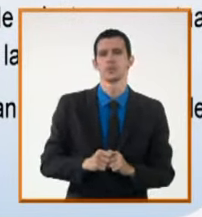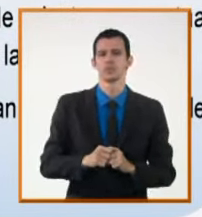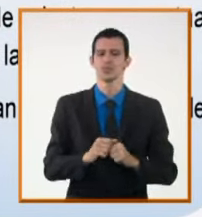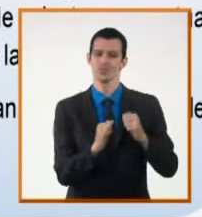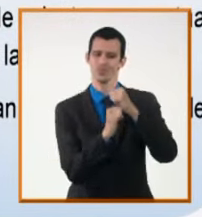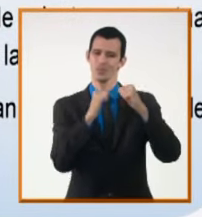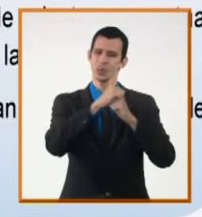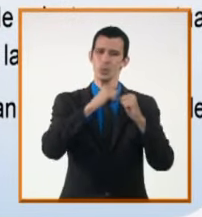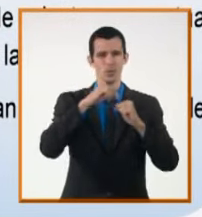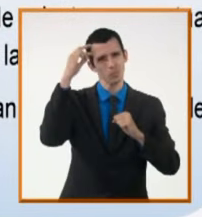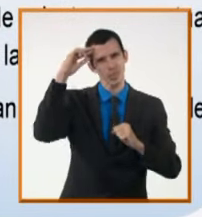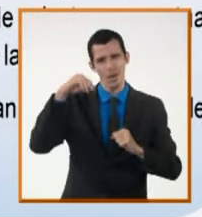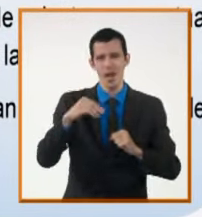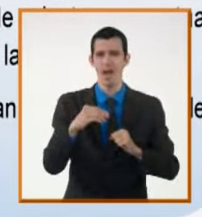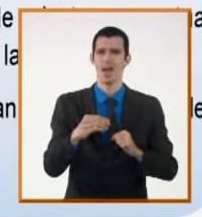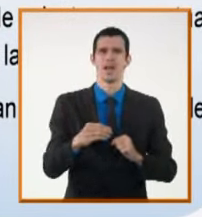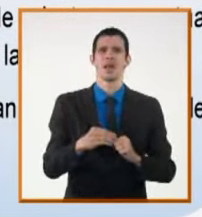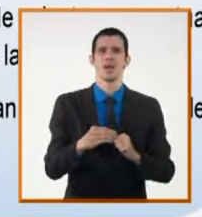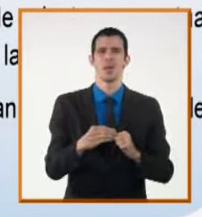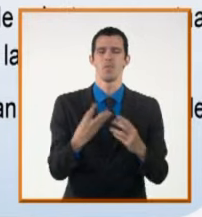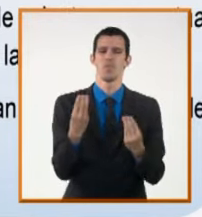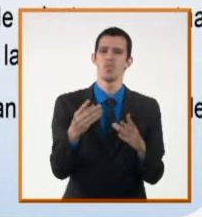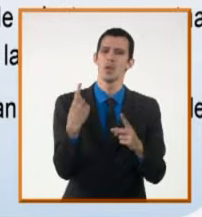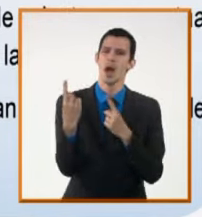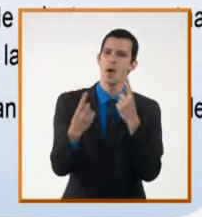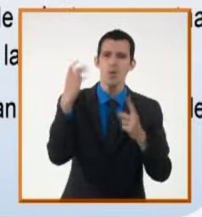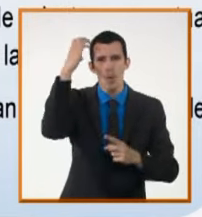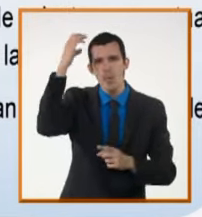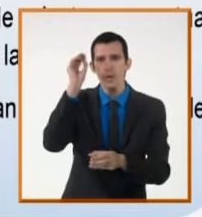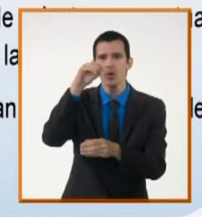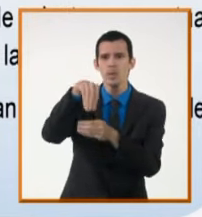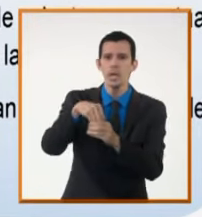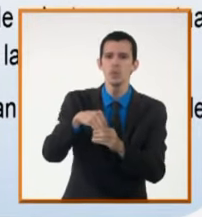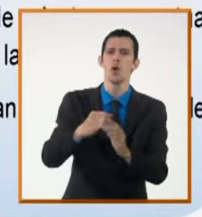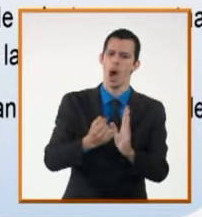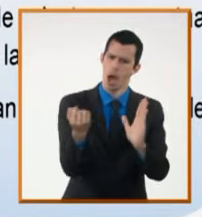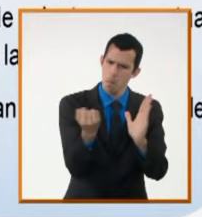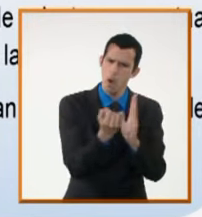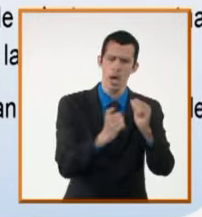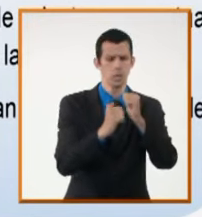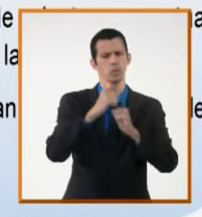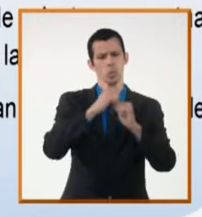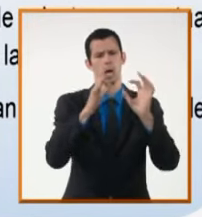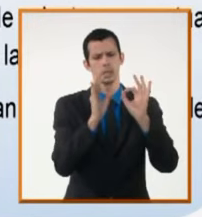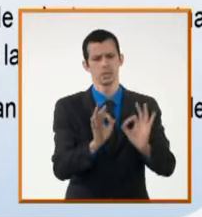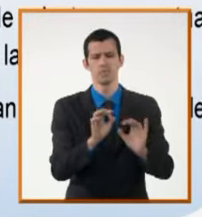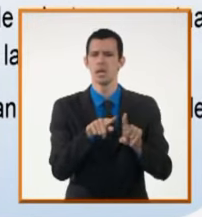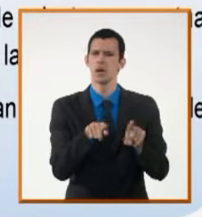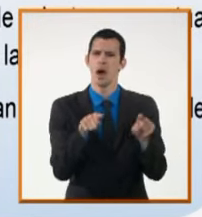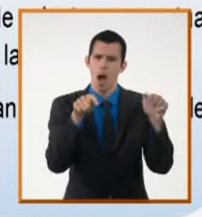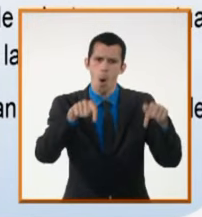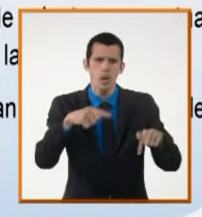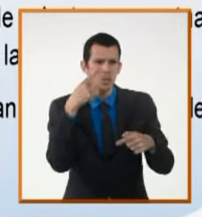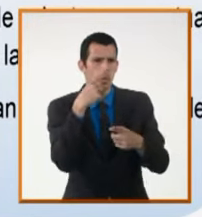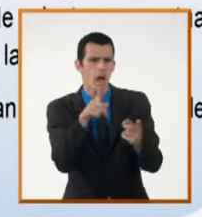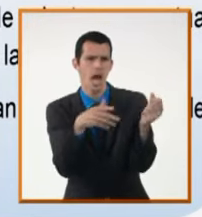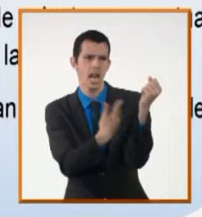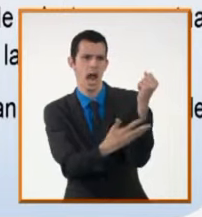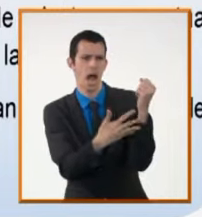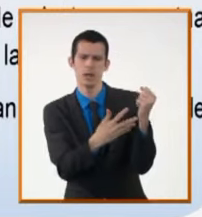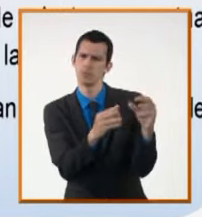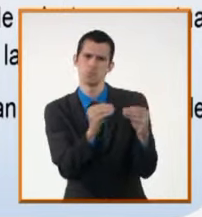fueron aprobadas, donde en muchos casos no se adaptan. Tenemos que congelar plantillas, completar aquellas que sí